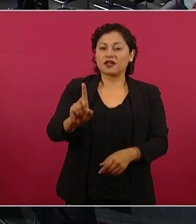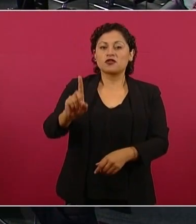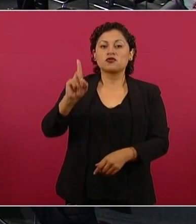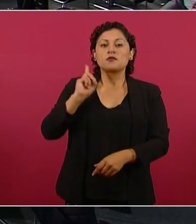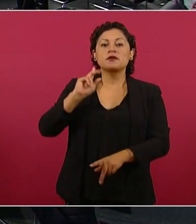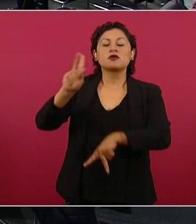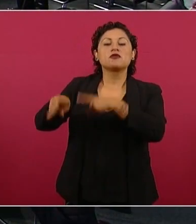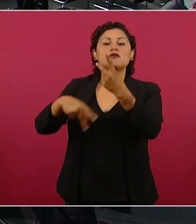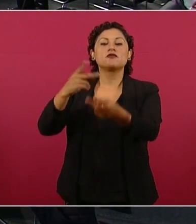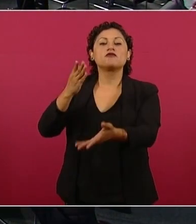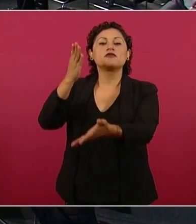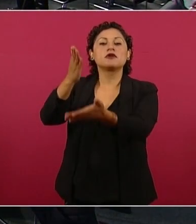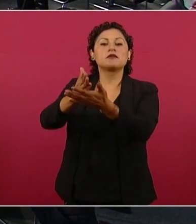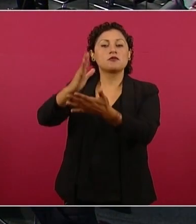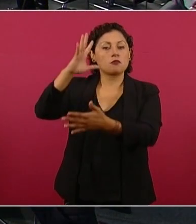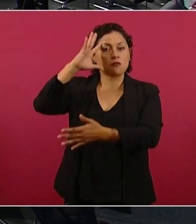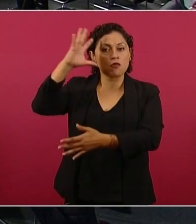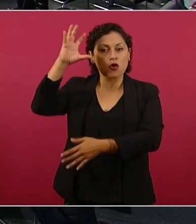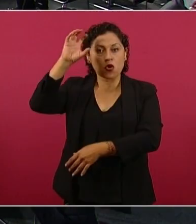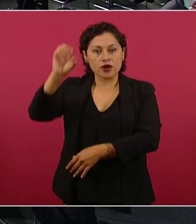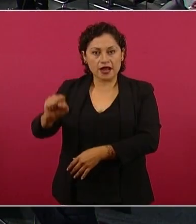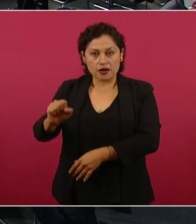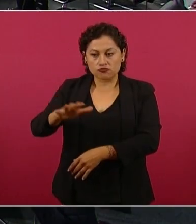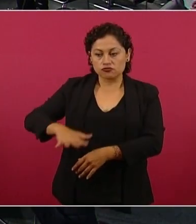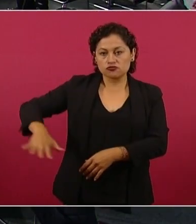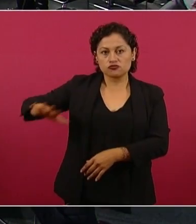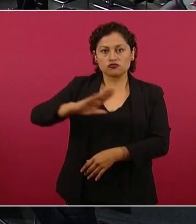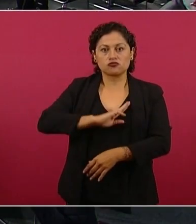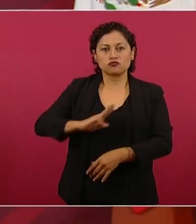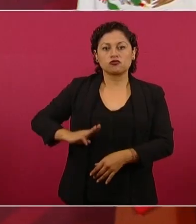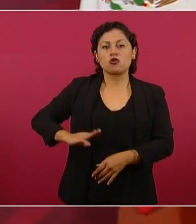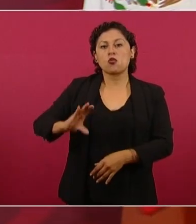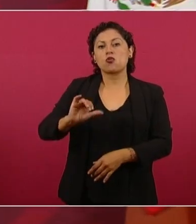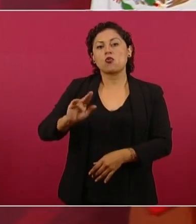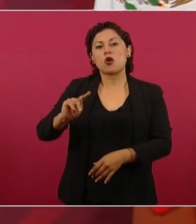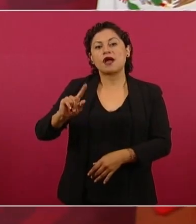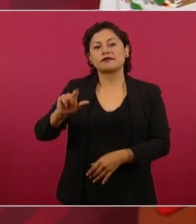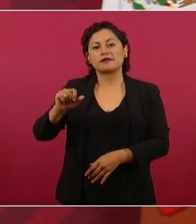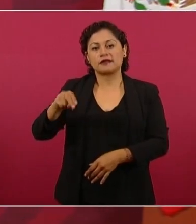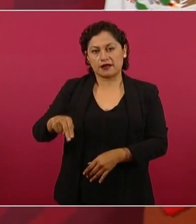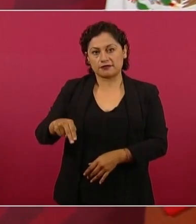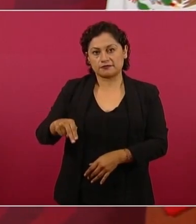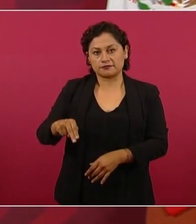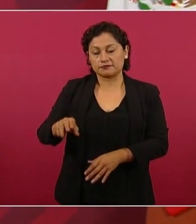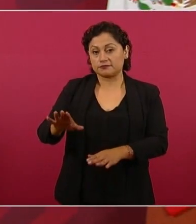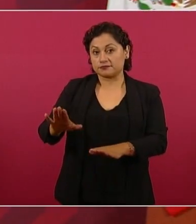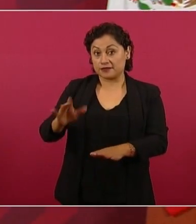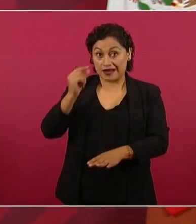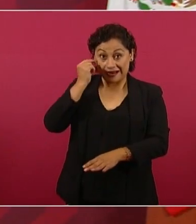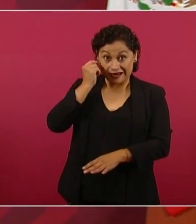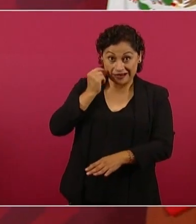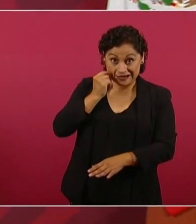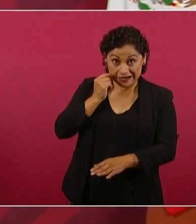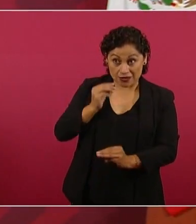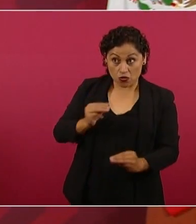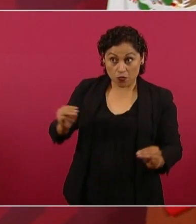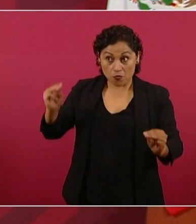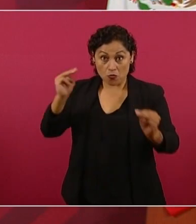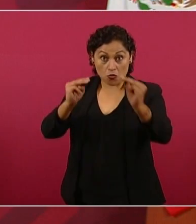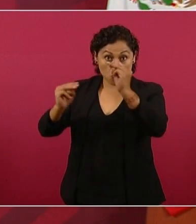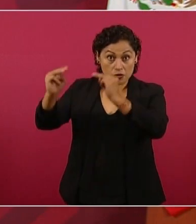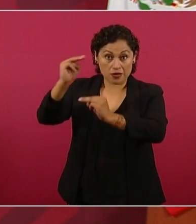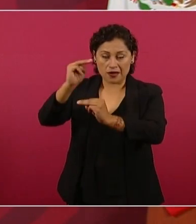del Río en Morelos. No estamos hablando de la montaña de Guerrero, es